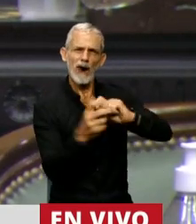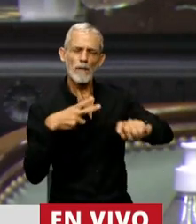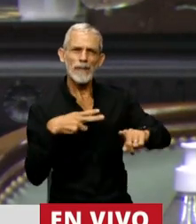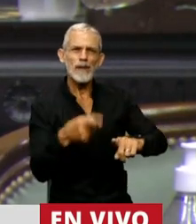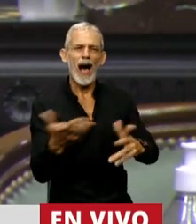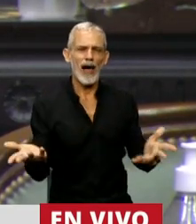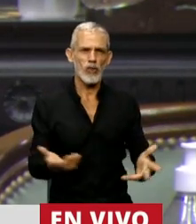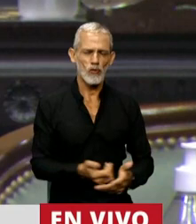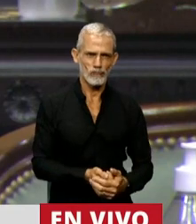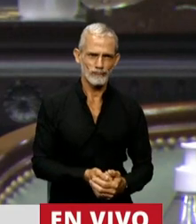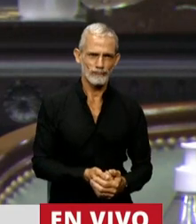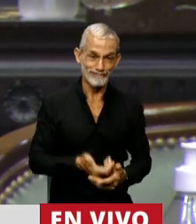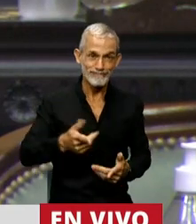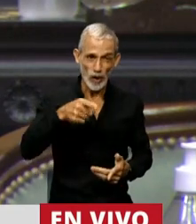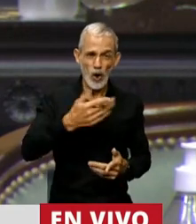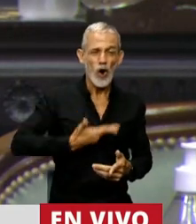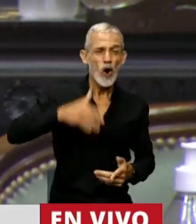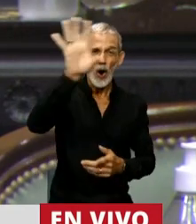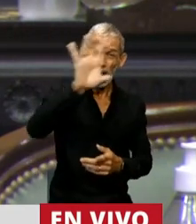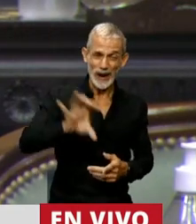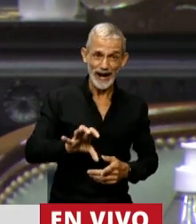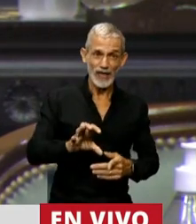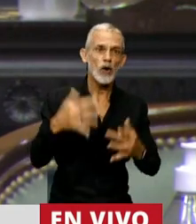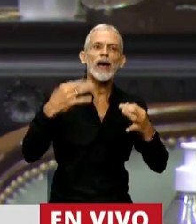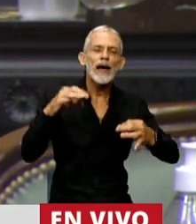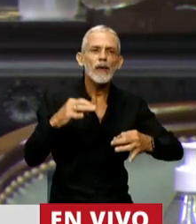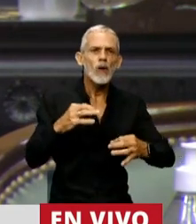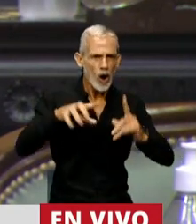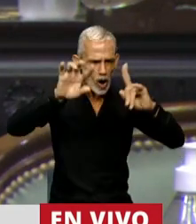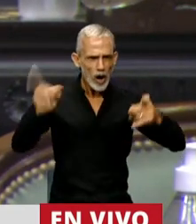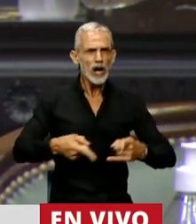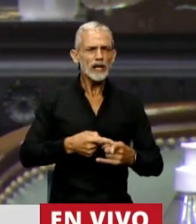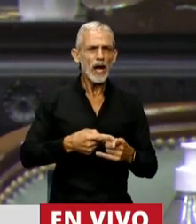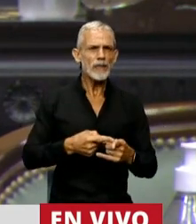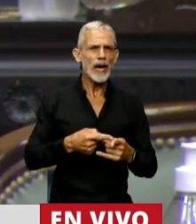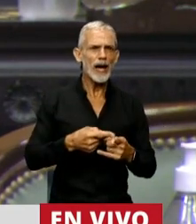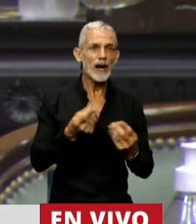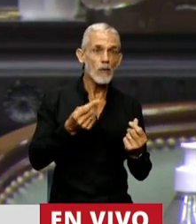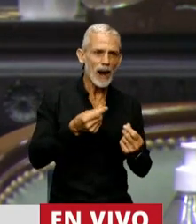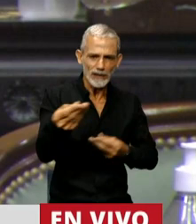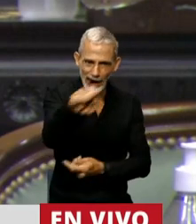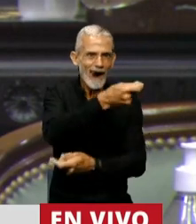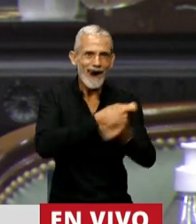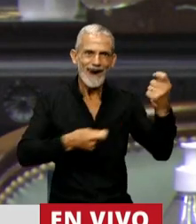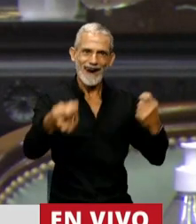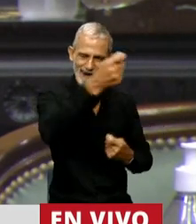privatizaciones? ¿O no se acuerdan de los gobernadores que no tuvieron ningún empacho en compartir esas boletas,